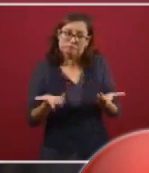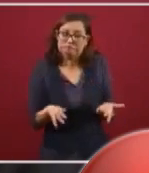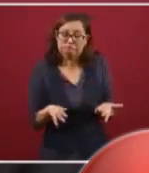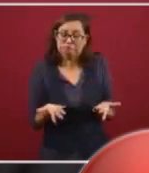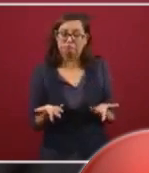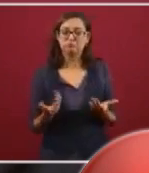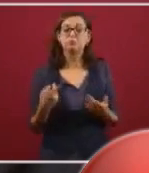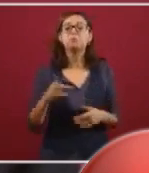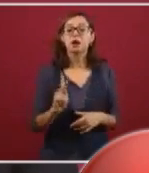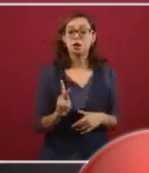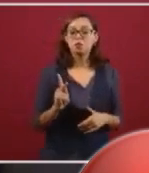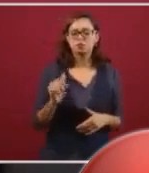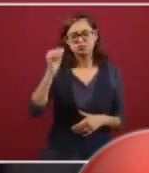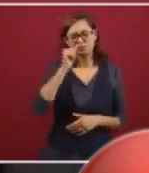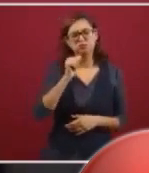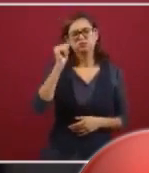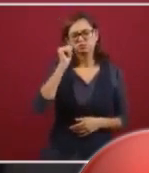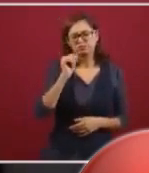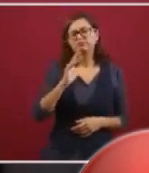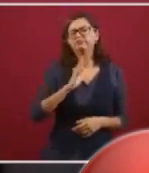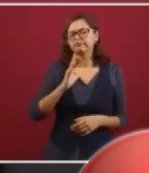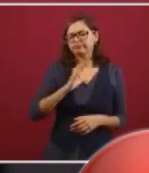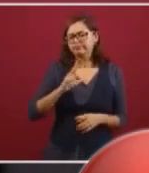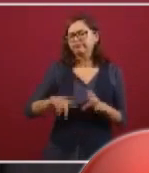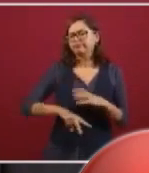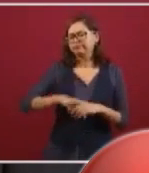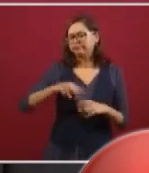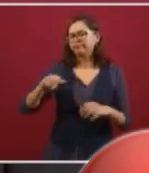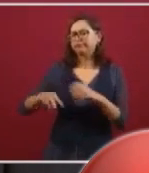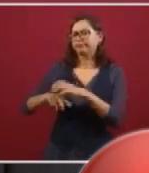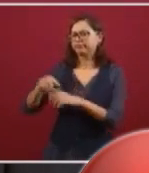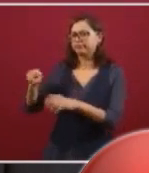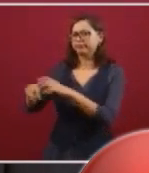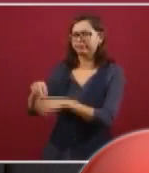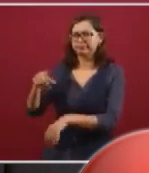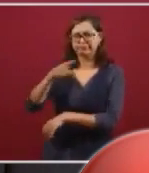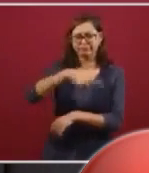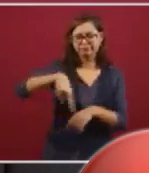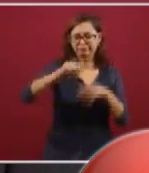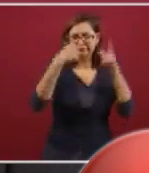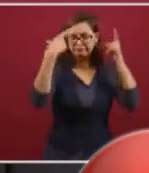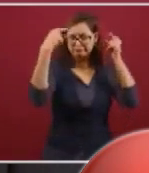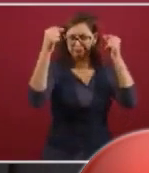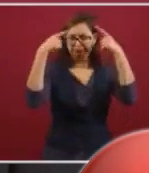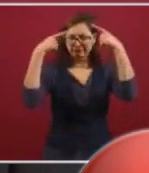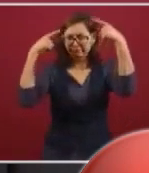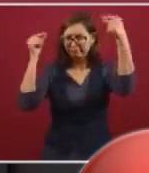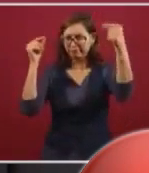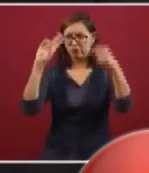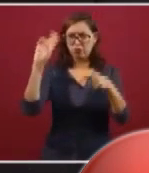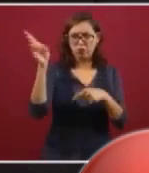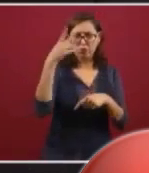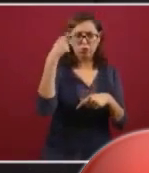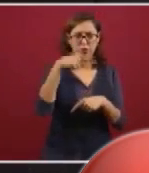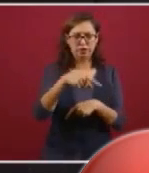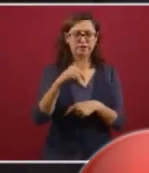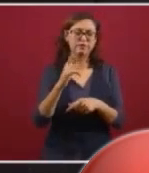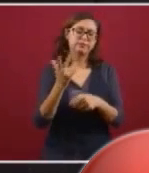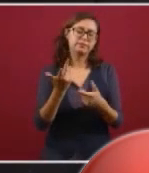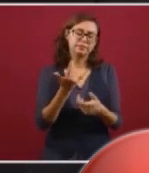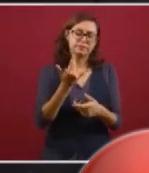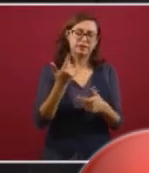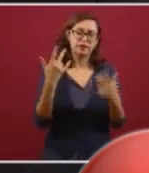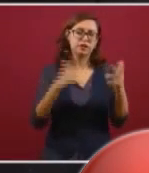ocupen quienes egresen de las universidades, digo, de las normales públicas.